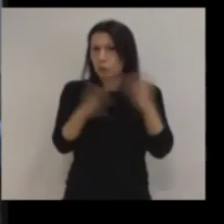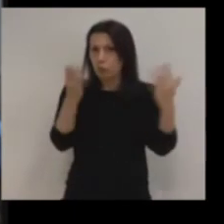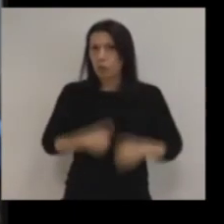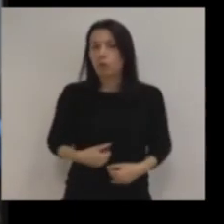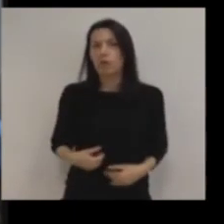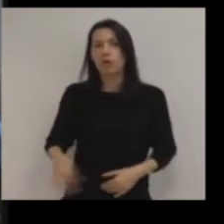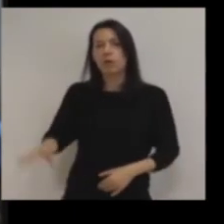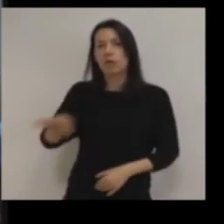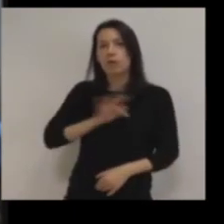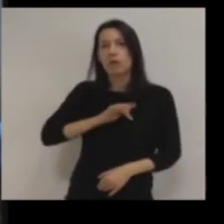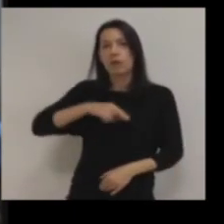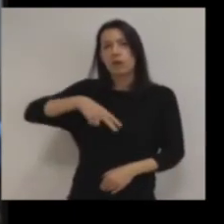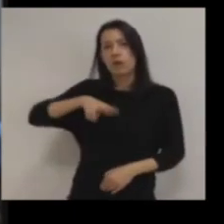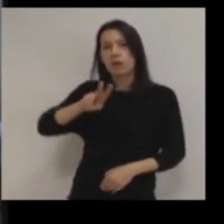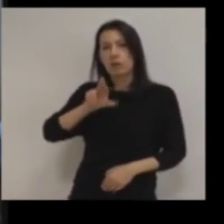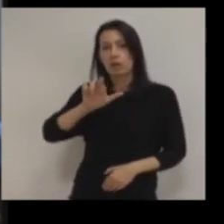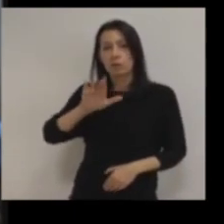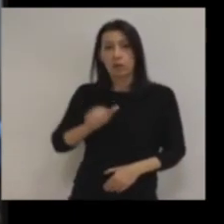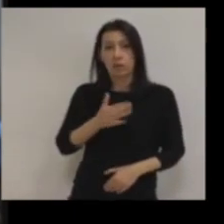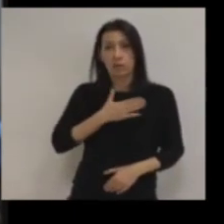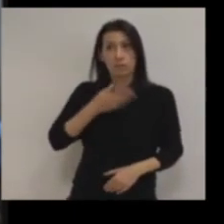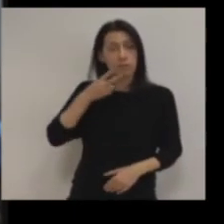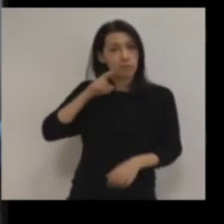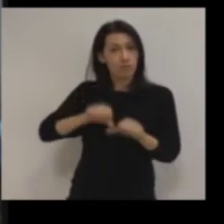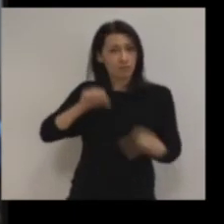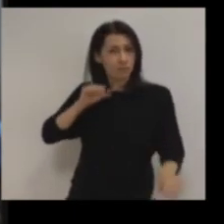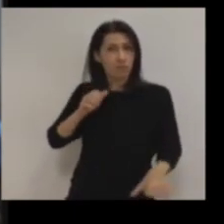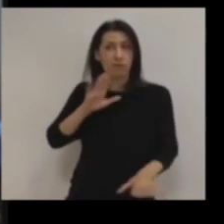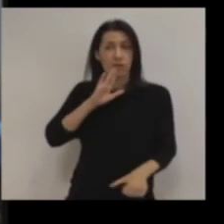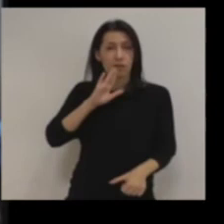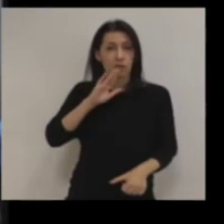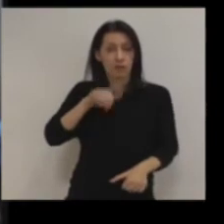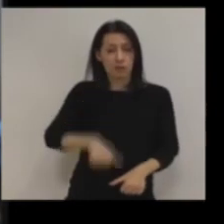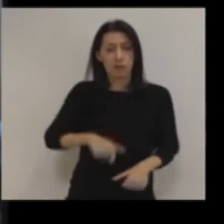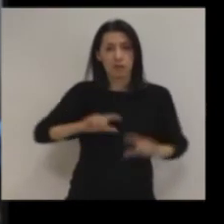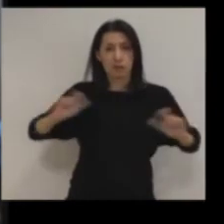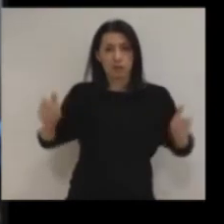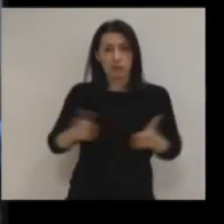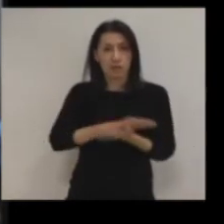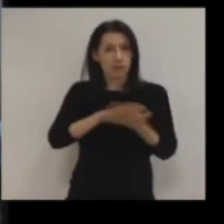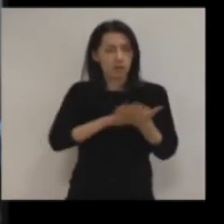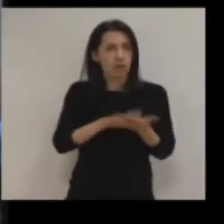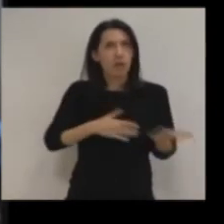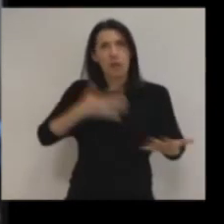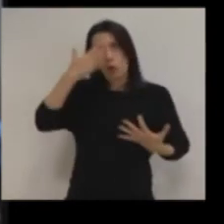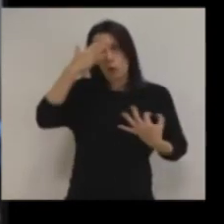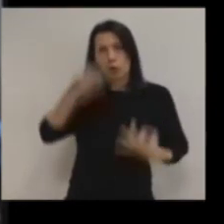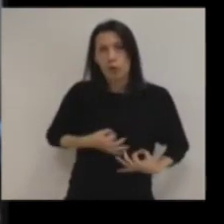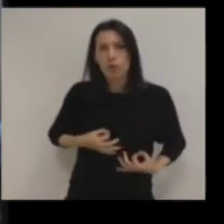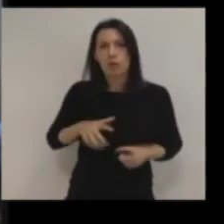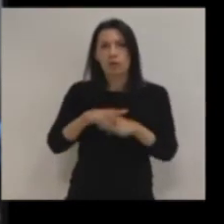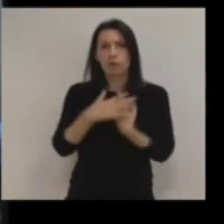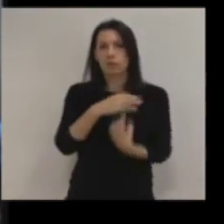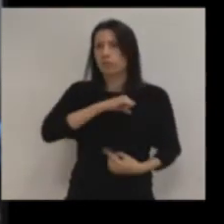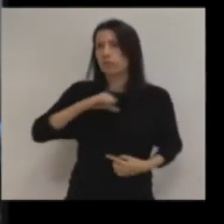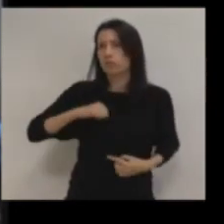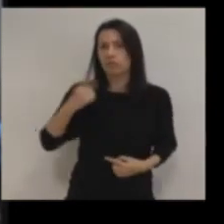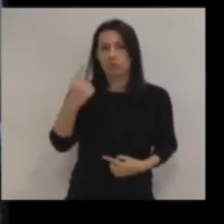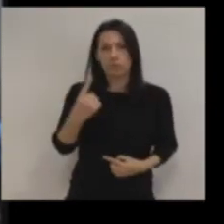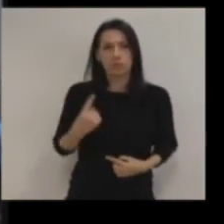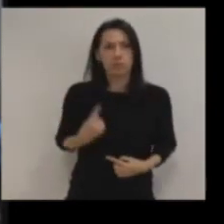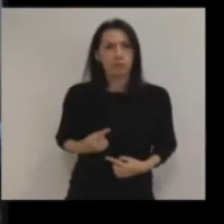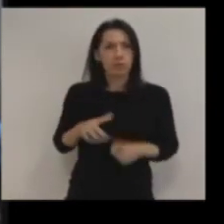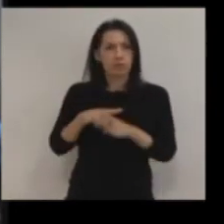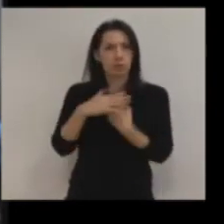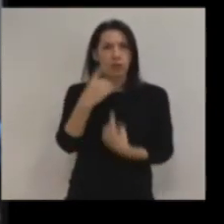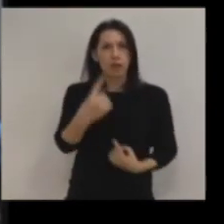nuestra experiencia, por ejemplo, eso de lo que hemos estado hablando a lo largo de la mañana, el sentido común, las circunstancias particulares del caso